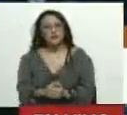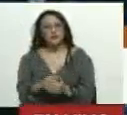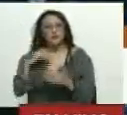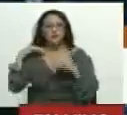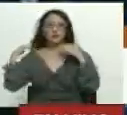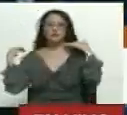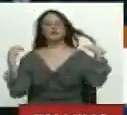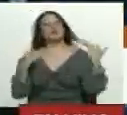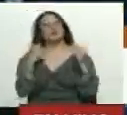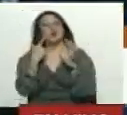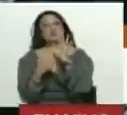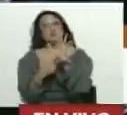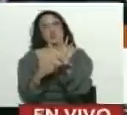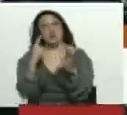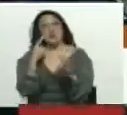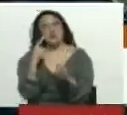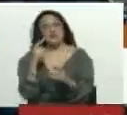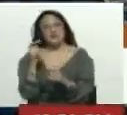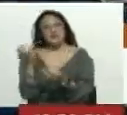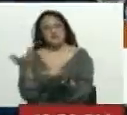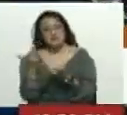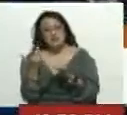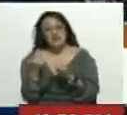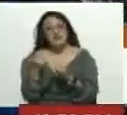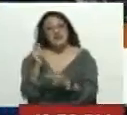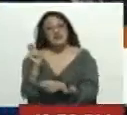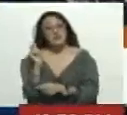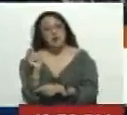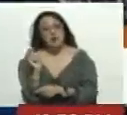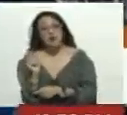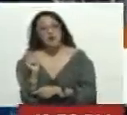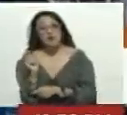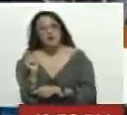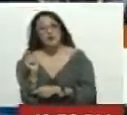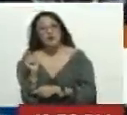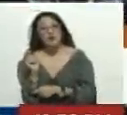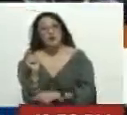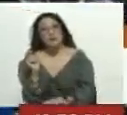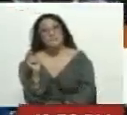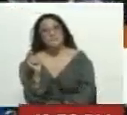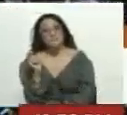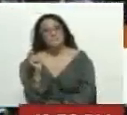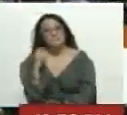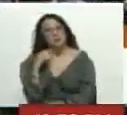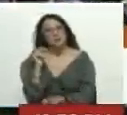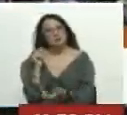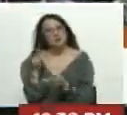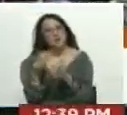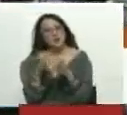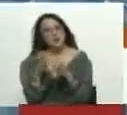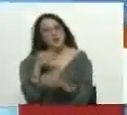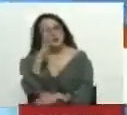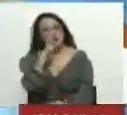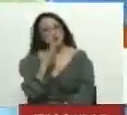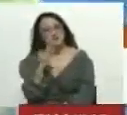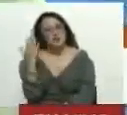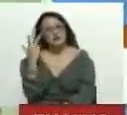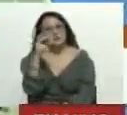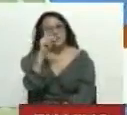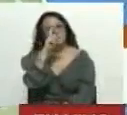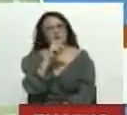dar un testimonio y agradecer la invitación Yo vengo del Brasil con quién desde hace